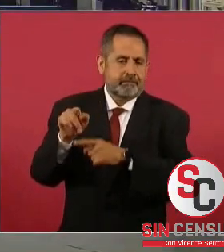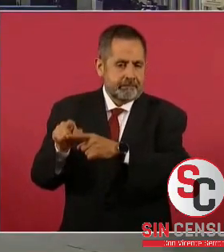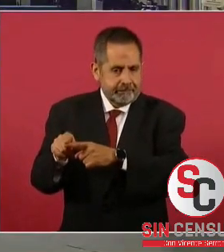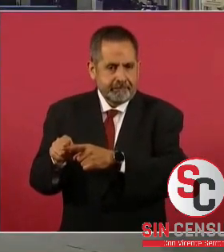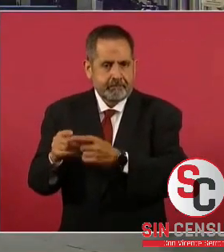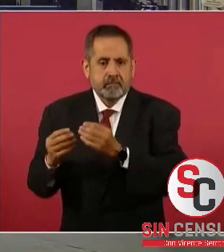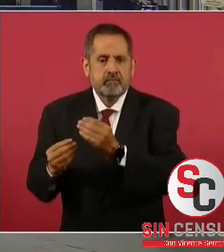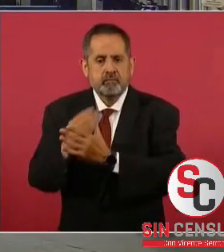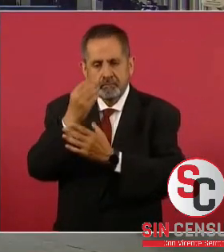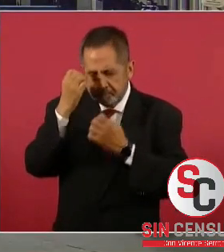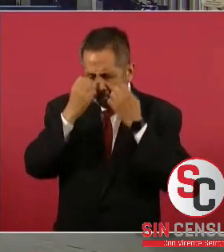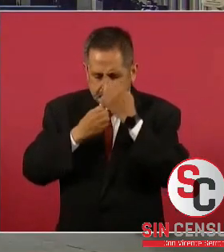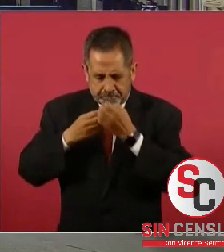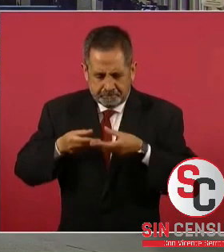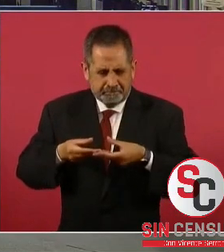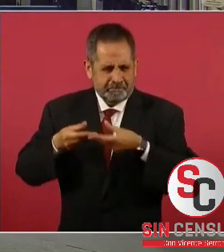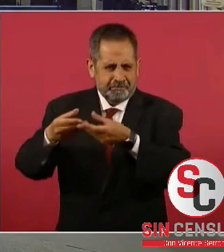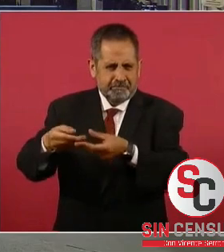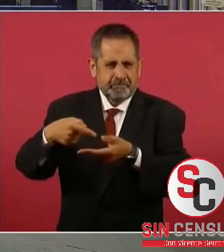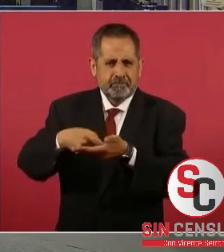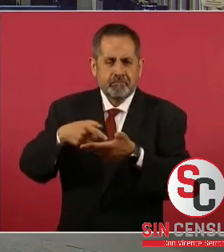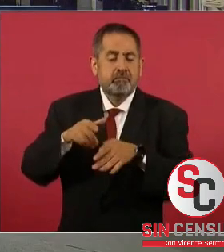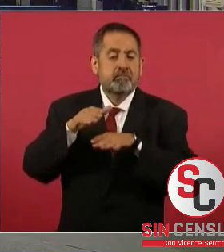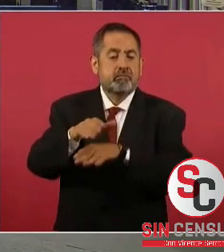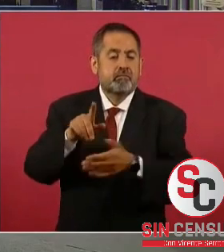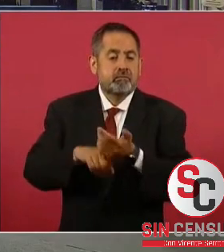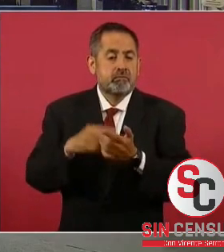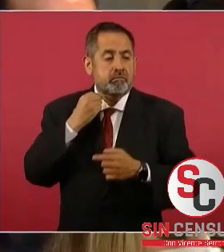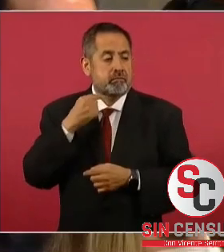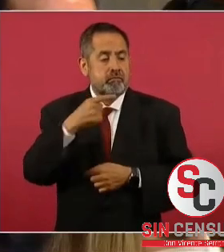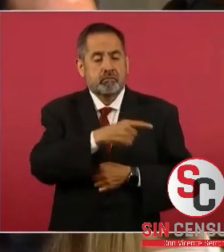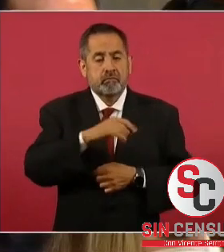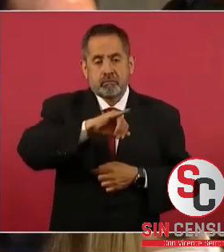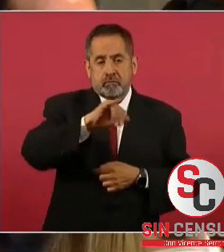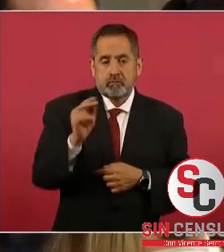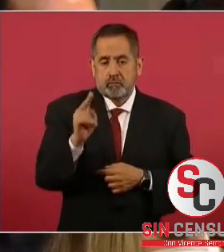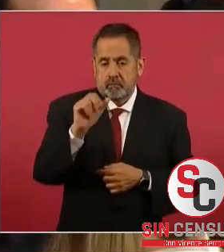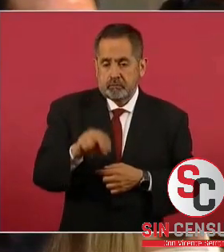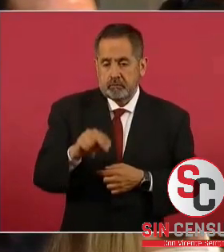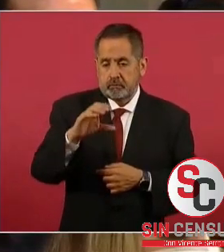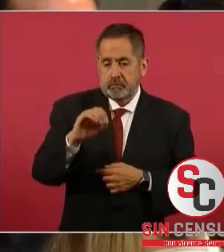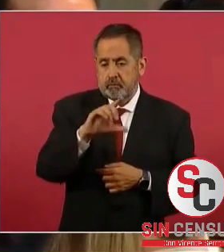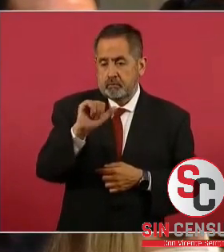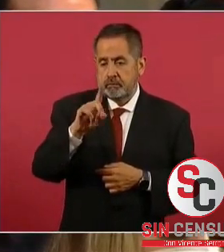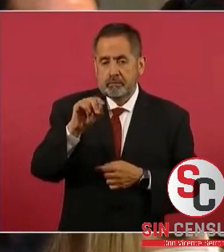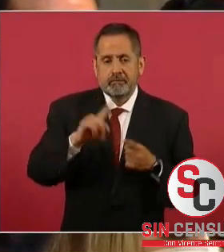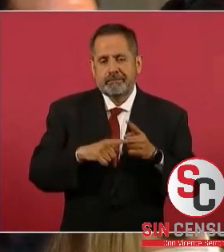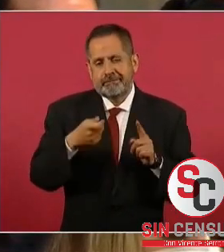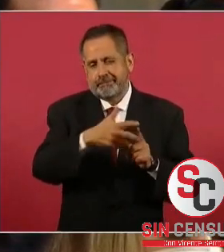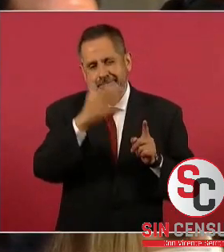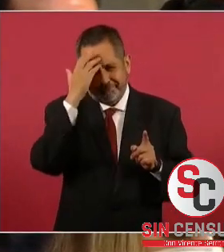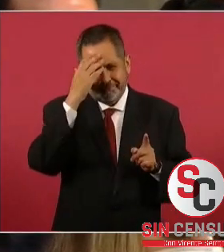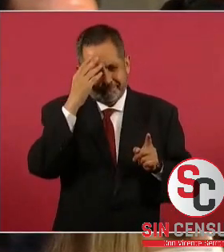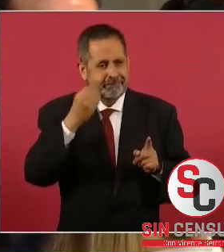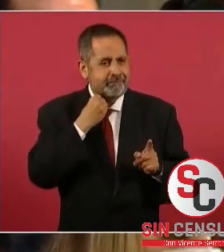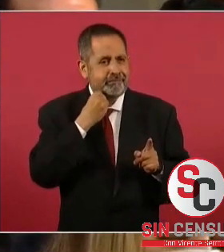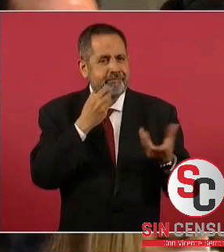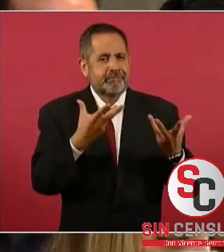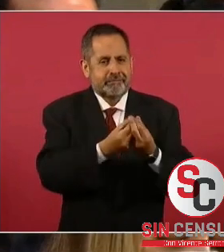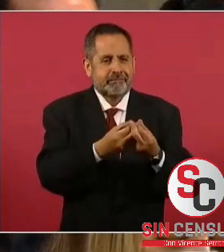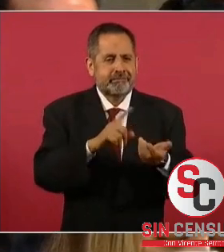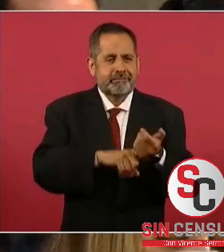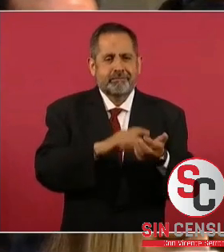un nuevo análisis financiero en torno al abogado Juan Collado, conocido como el abogado de los Salinas de